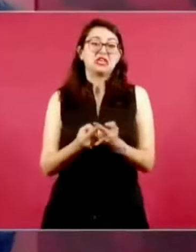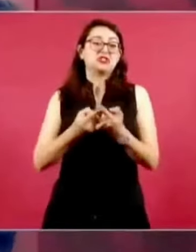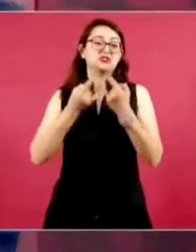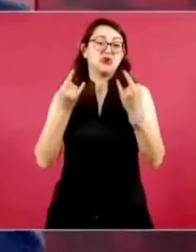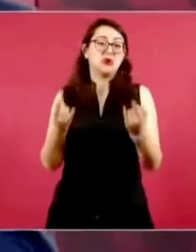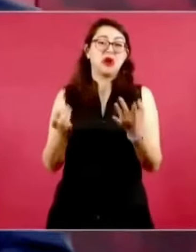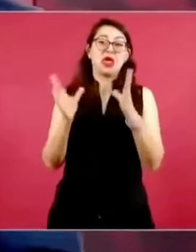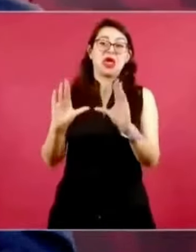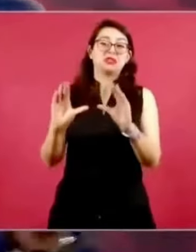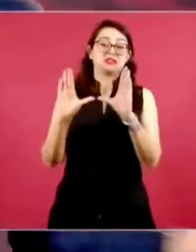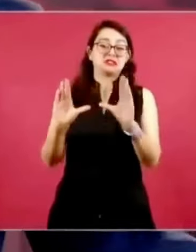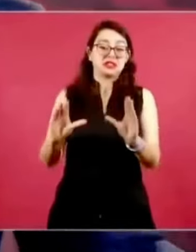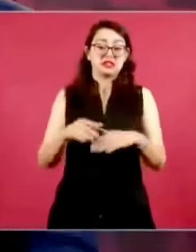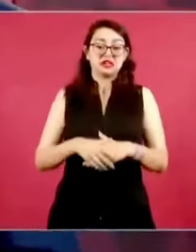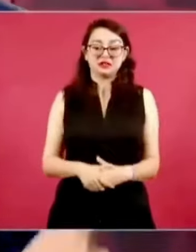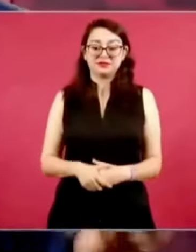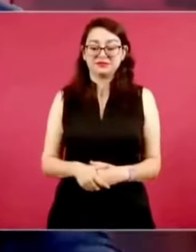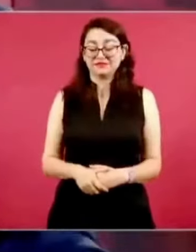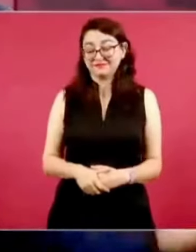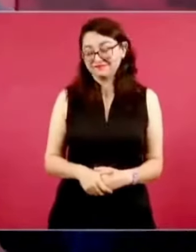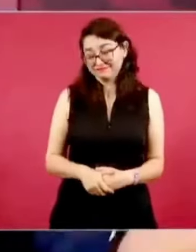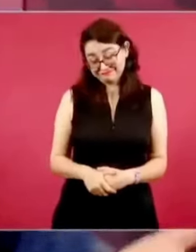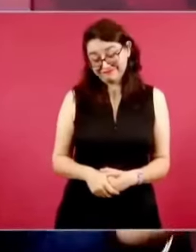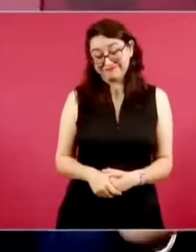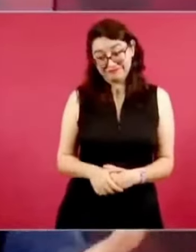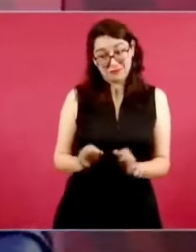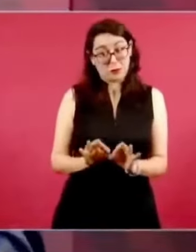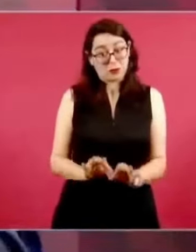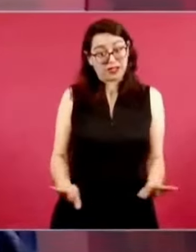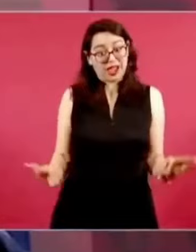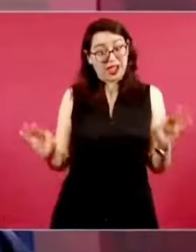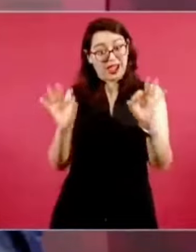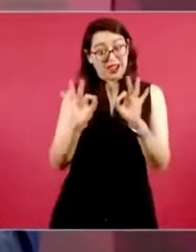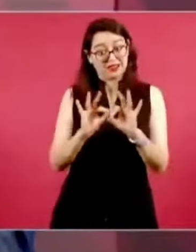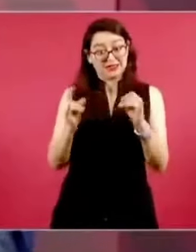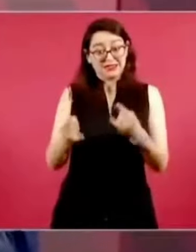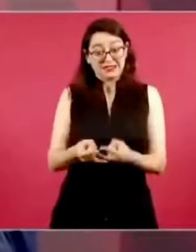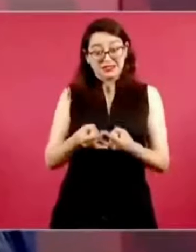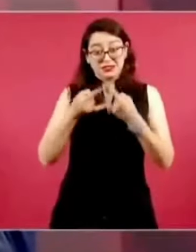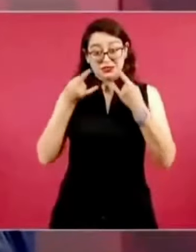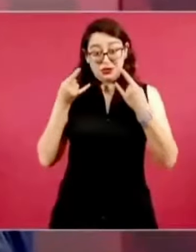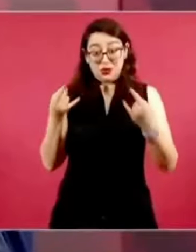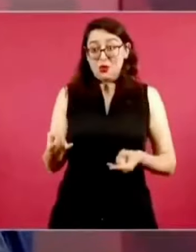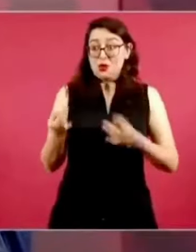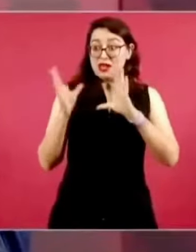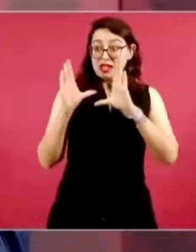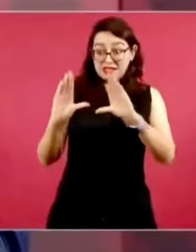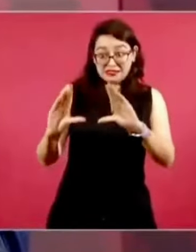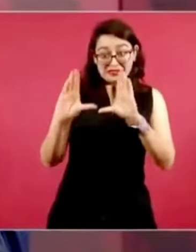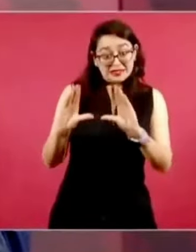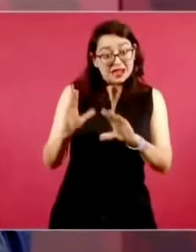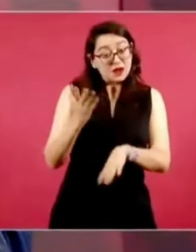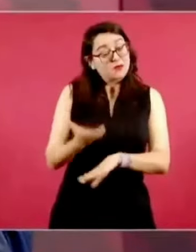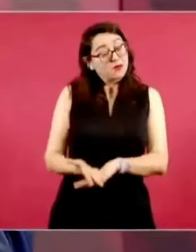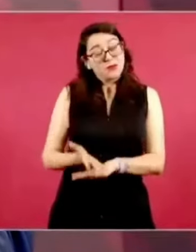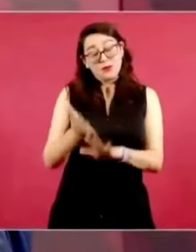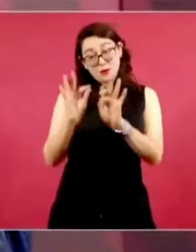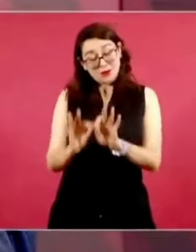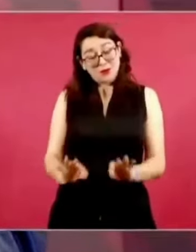historia Claro que a mí me importa mucho la historia y que se conozca nuestra historia